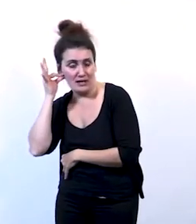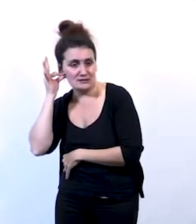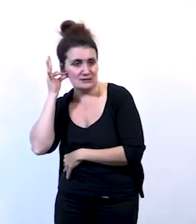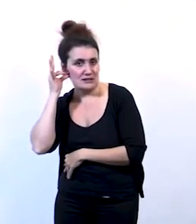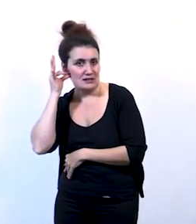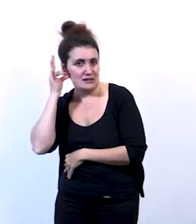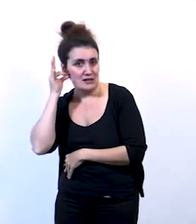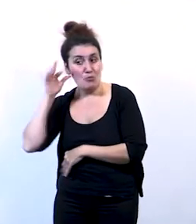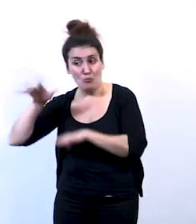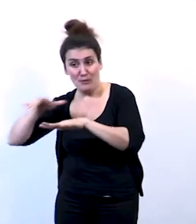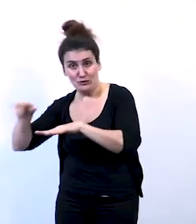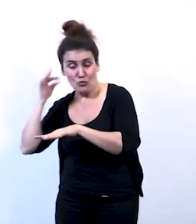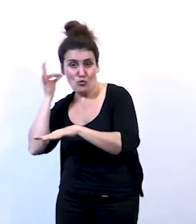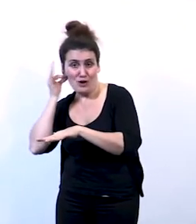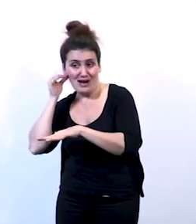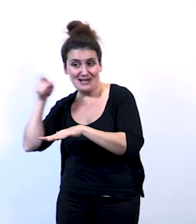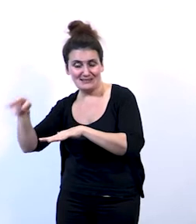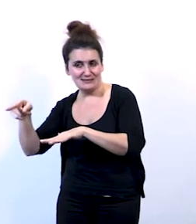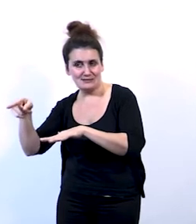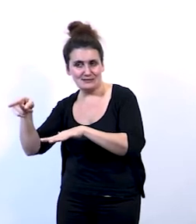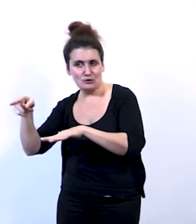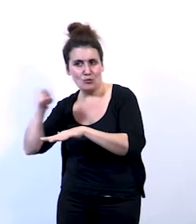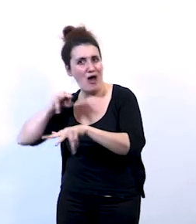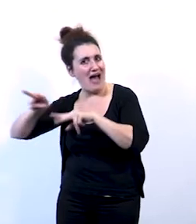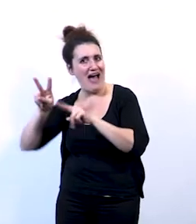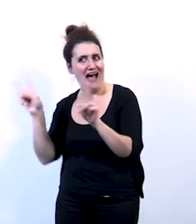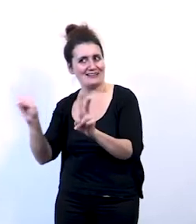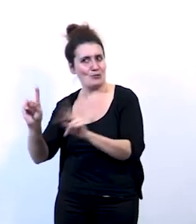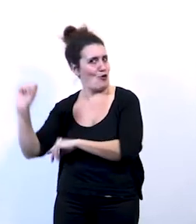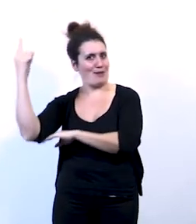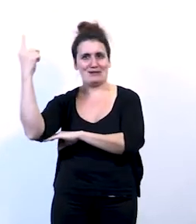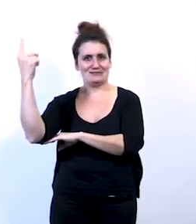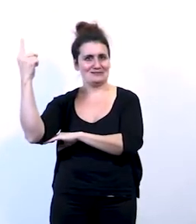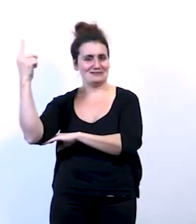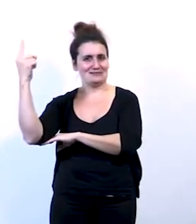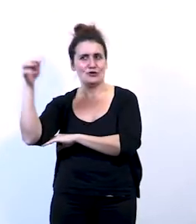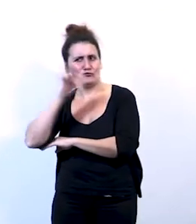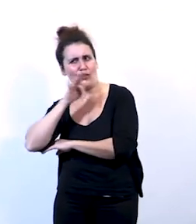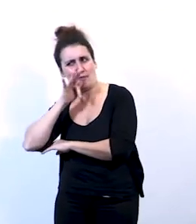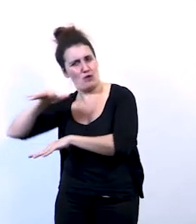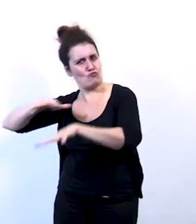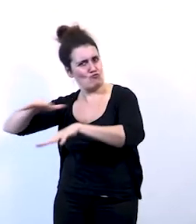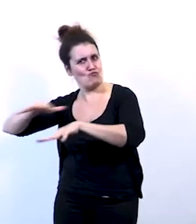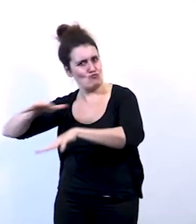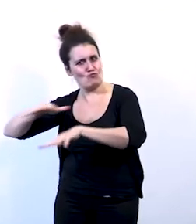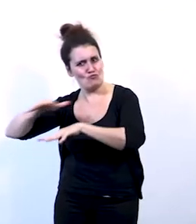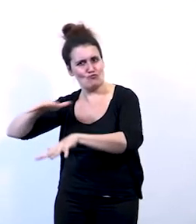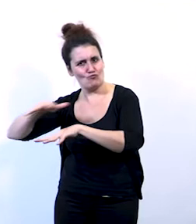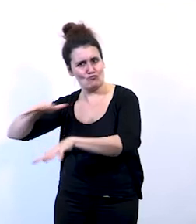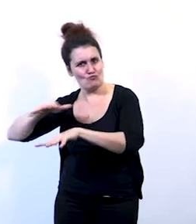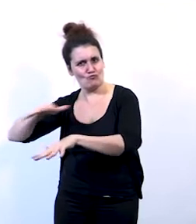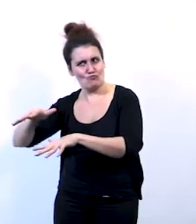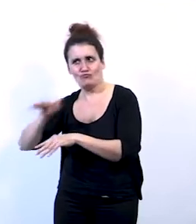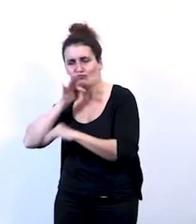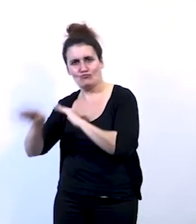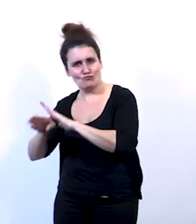el movimiento de mujeres es el que todavía sigue más activo, es el que todavía sigue a pie en la tierra, es el que todavía